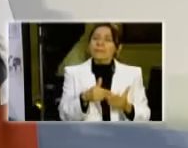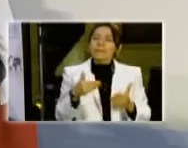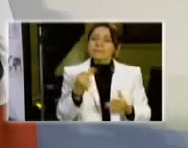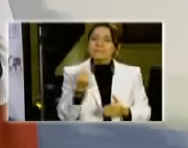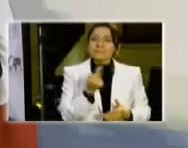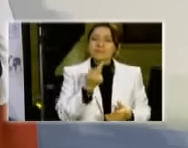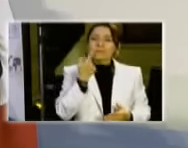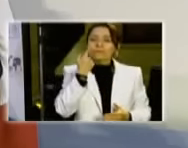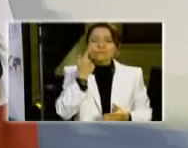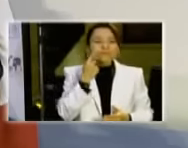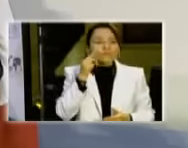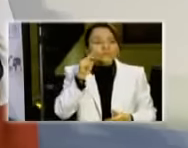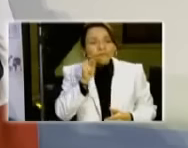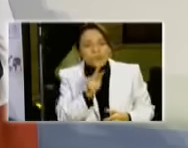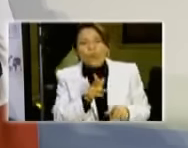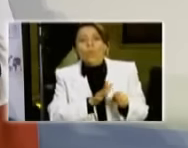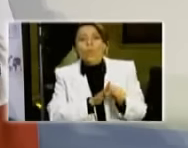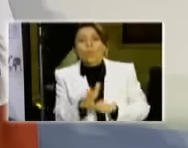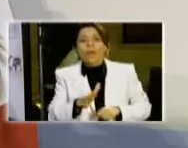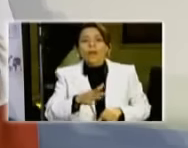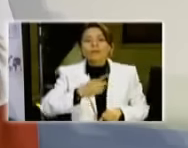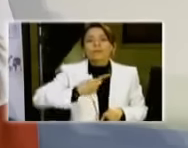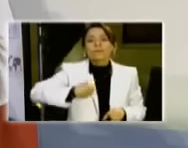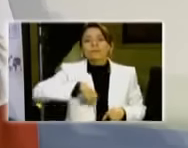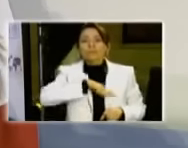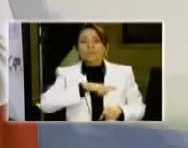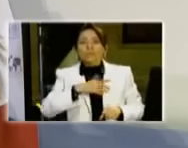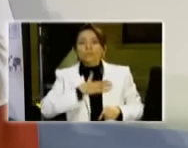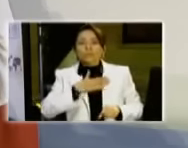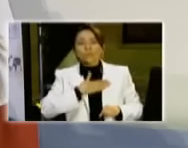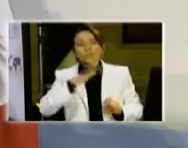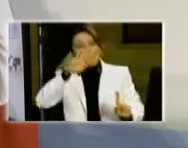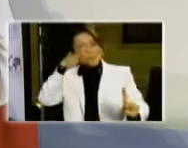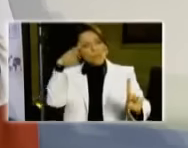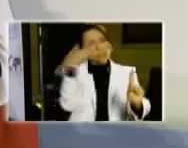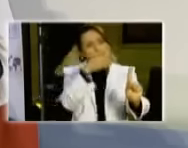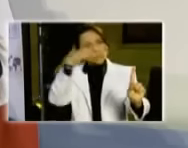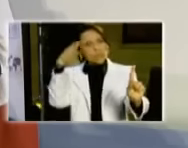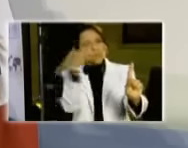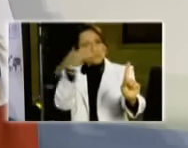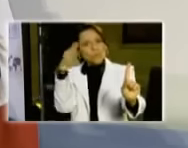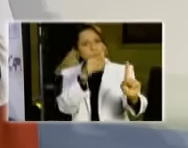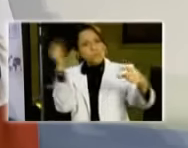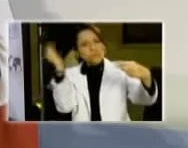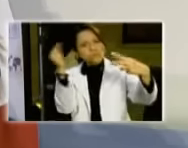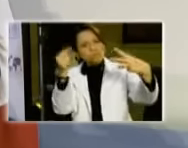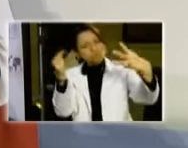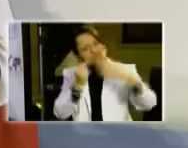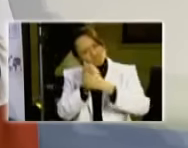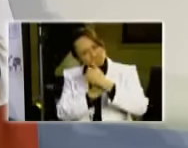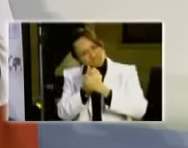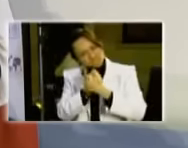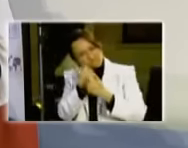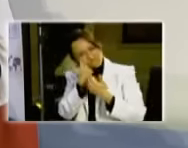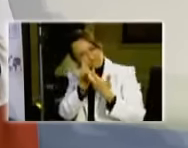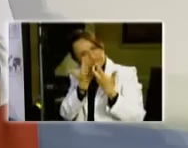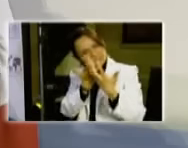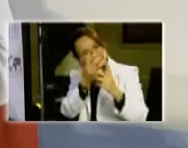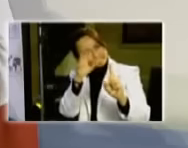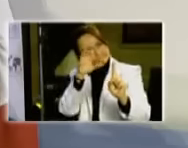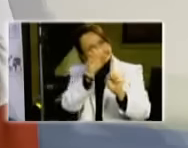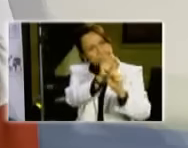y por ende nuestras prioridades nacionales en la política exterior. ¿Cuáles son los desafíos de política exterior que se presentan ante